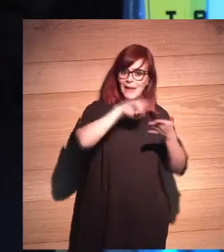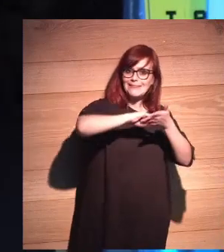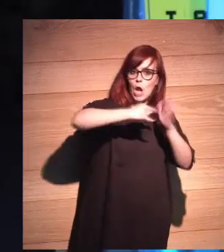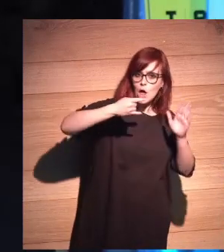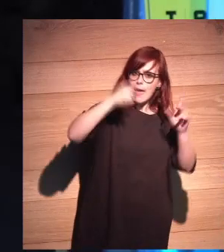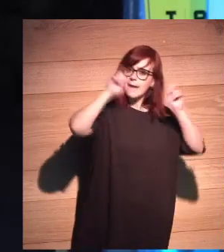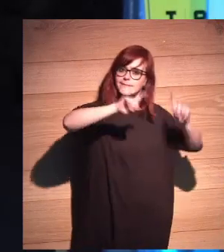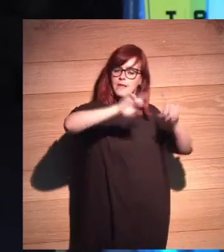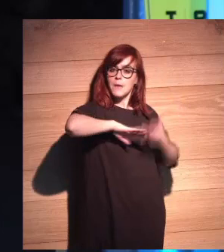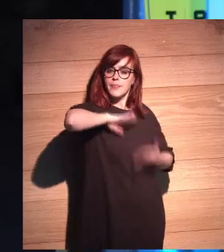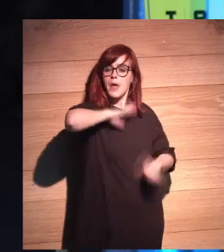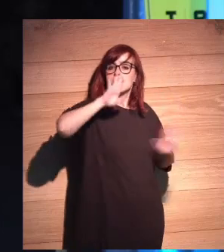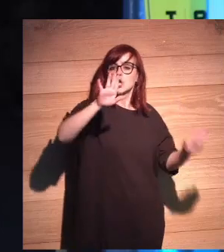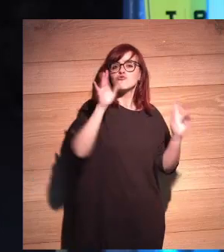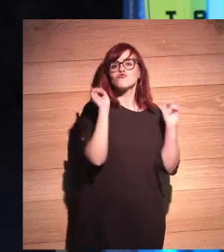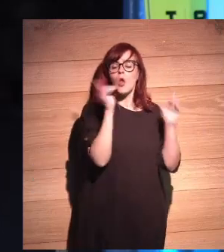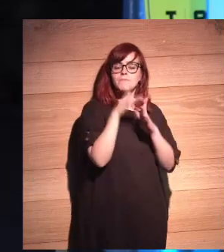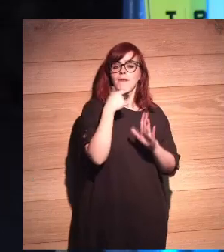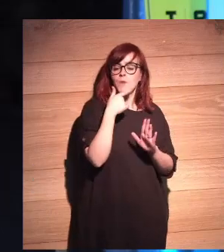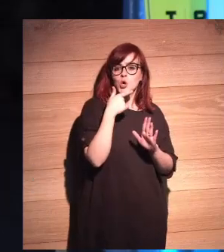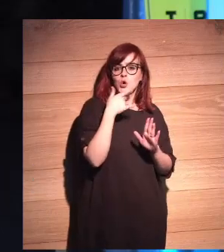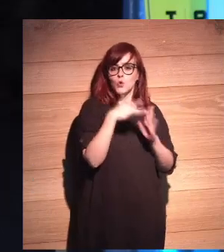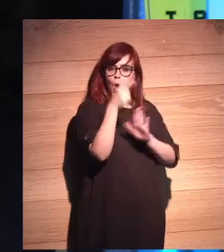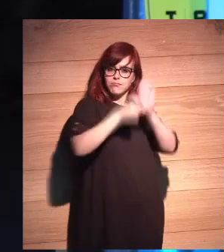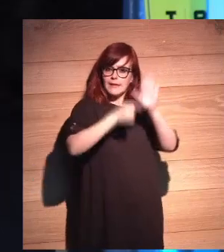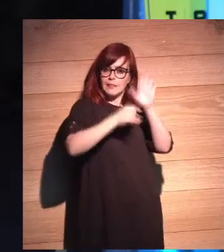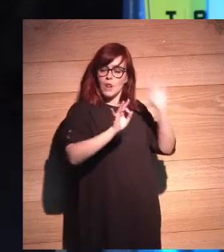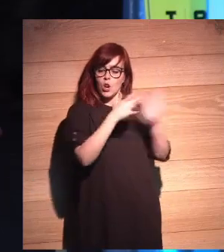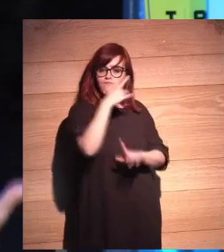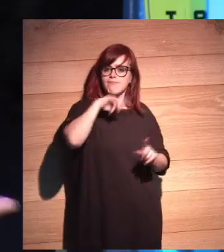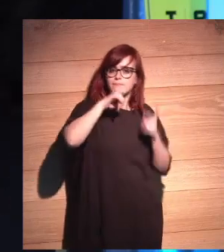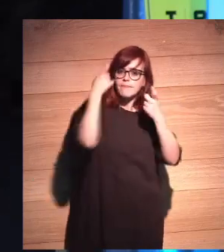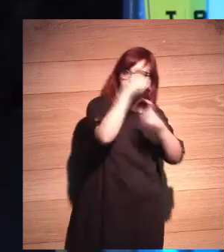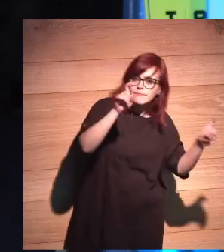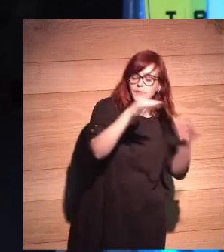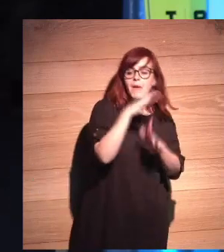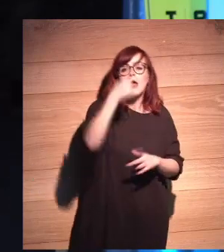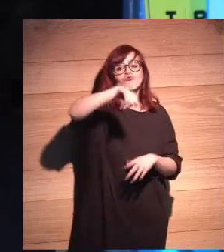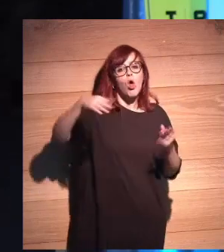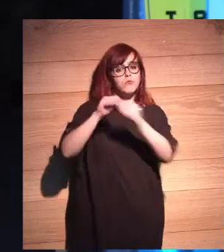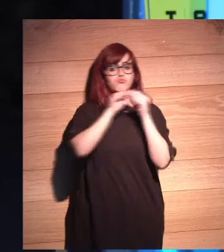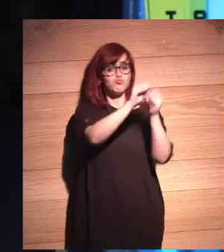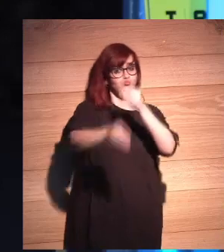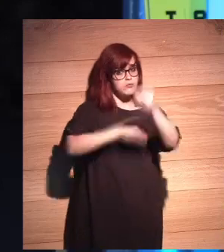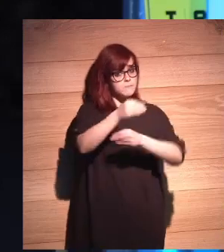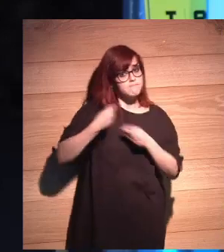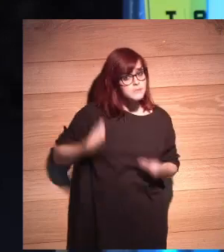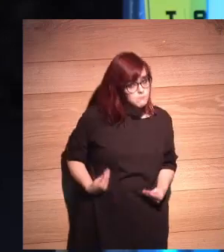tecnológicas, pero más que nada crear un criterio para saber cómo llevar a cabo y usar las mismas, ¿no?